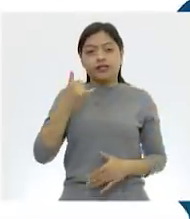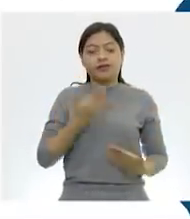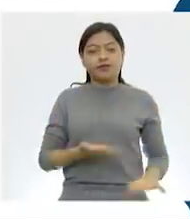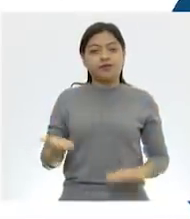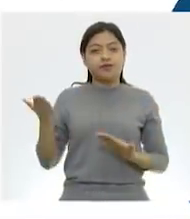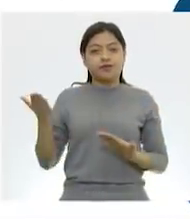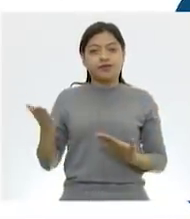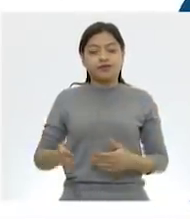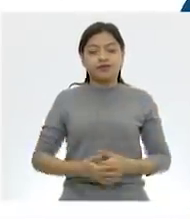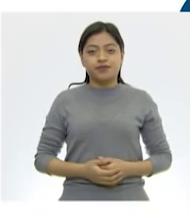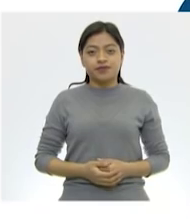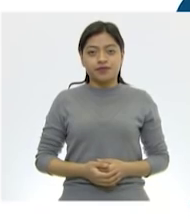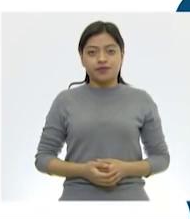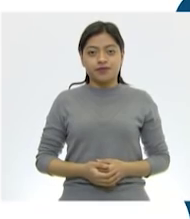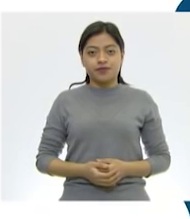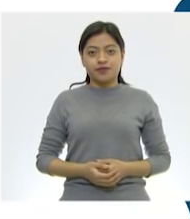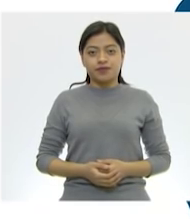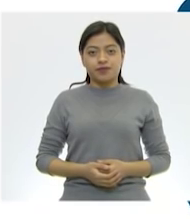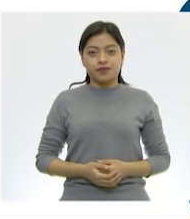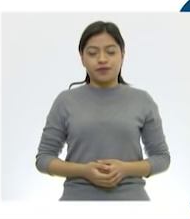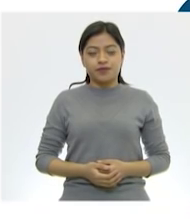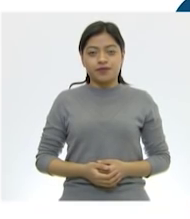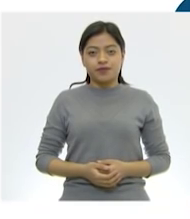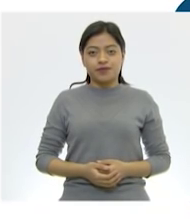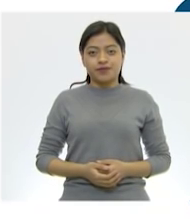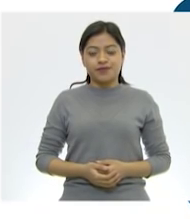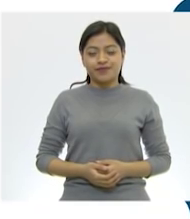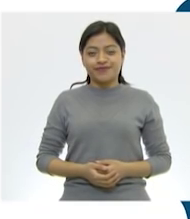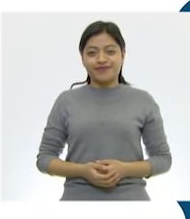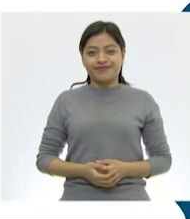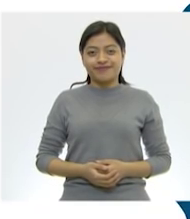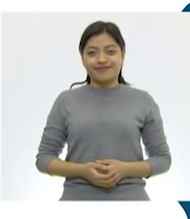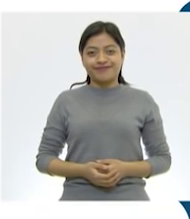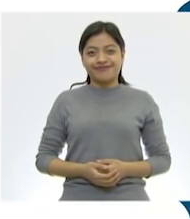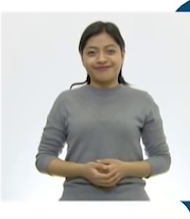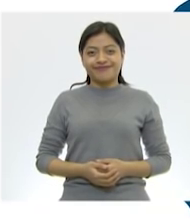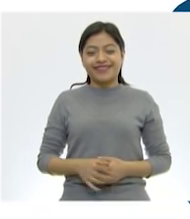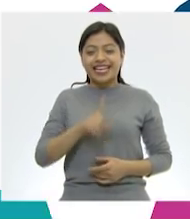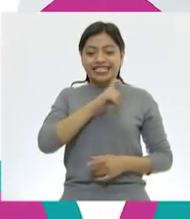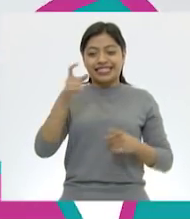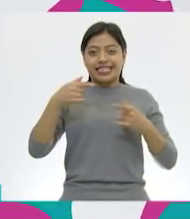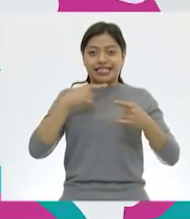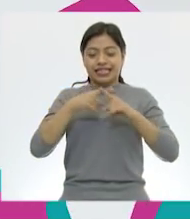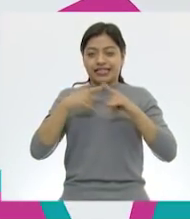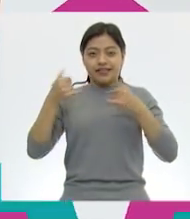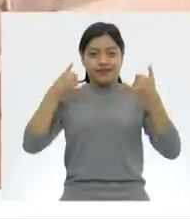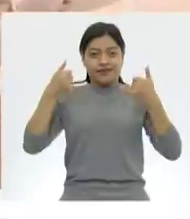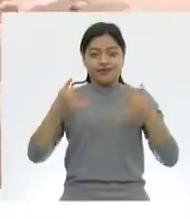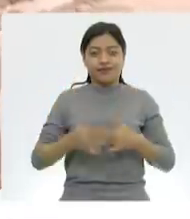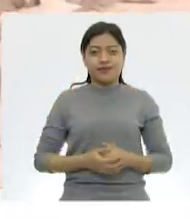teléfono 55 41 72 04 13 con 100 líneas.